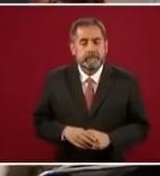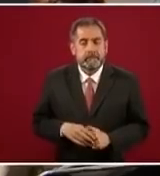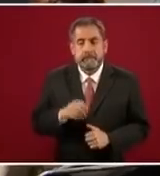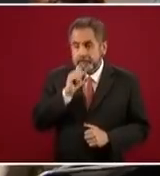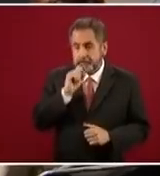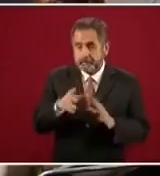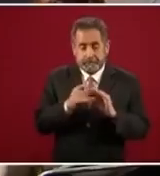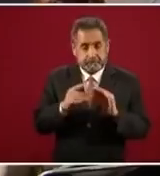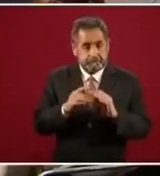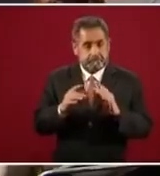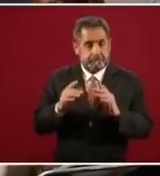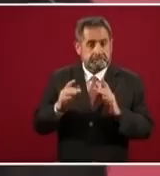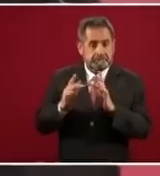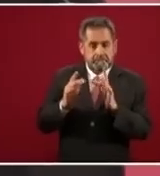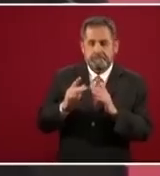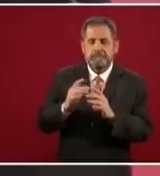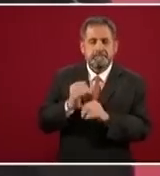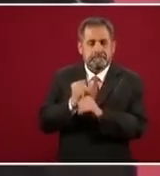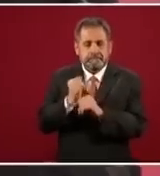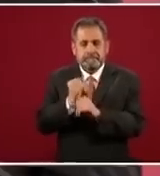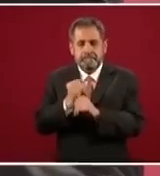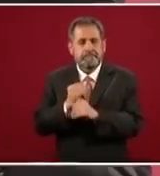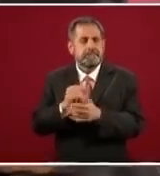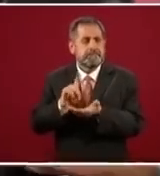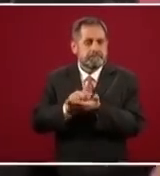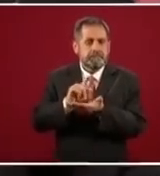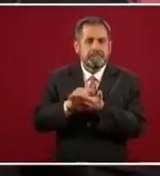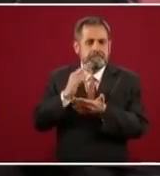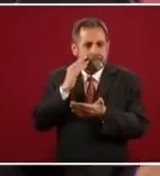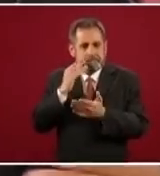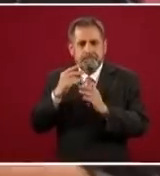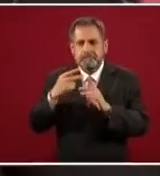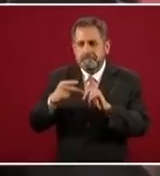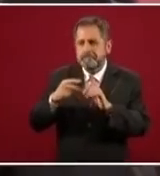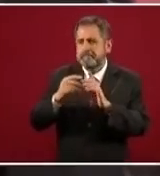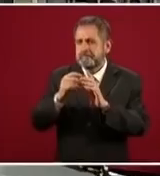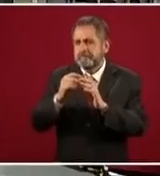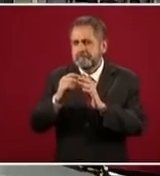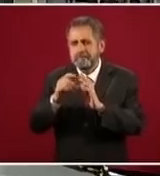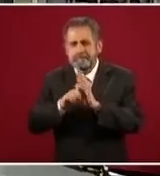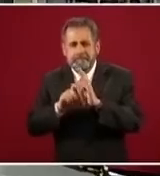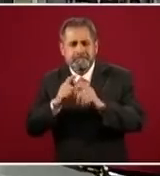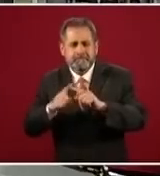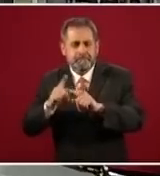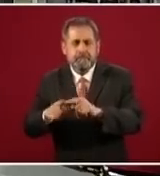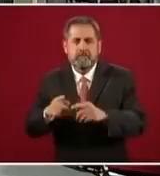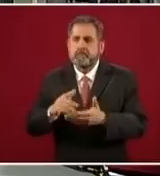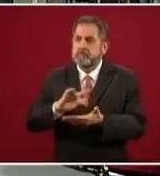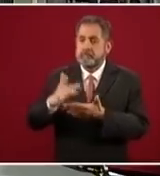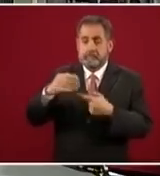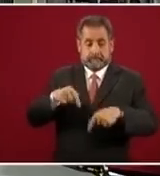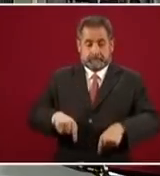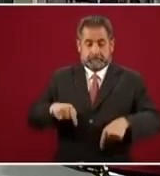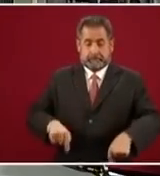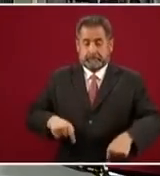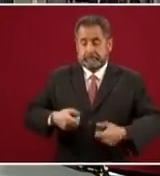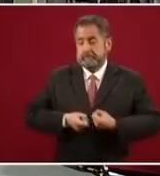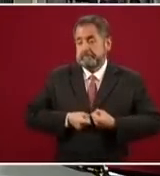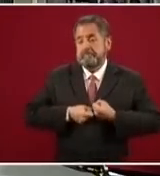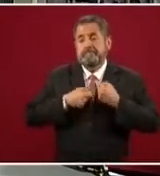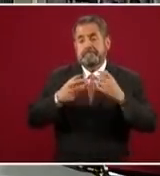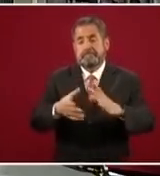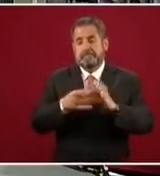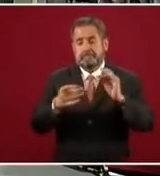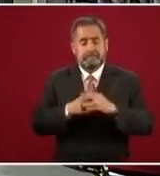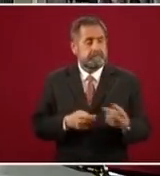Además de las redes sociales, tenemos este espacio donde puedo ejercer mi derecho a